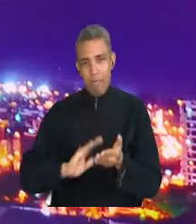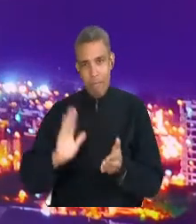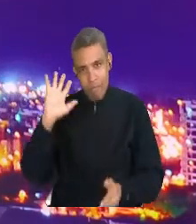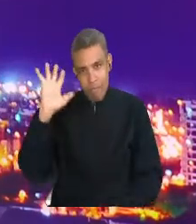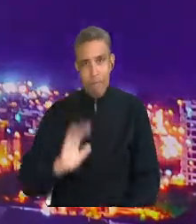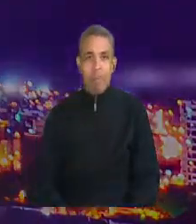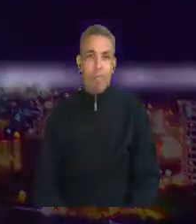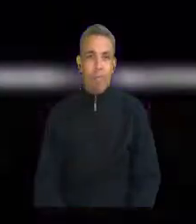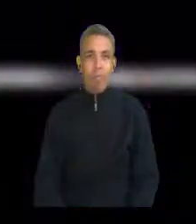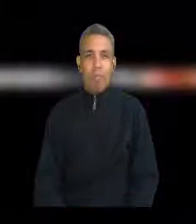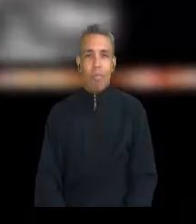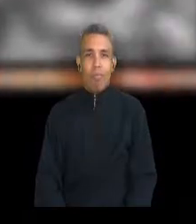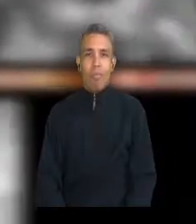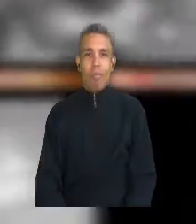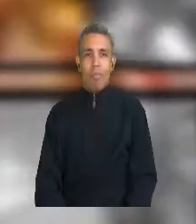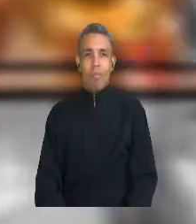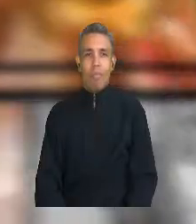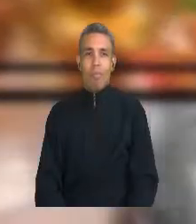noches.